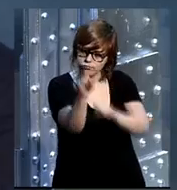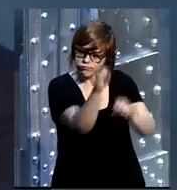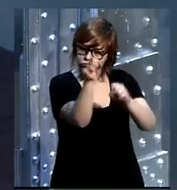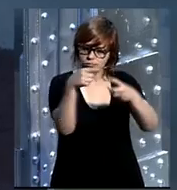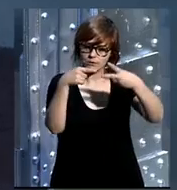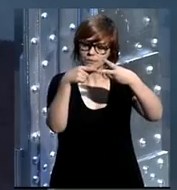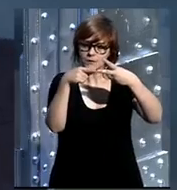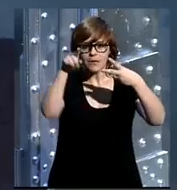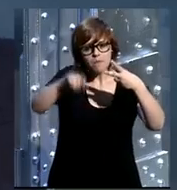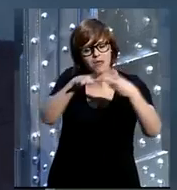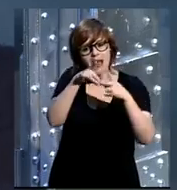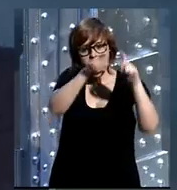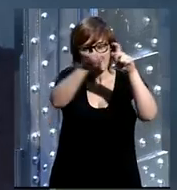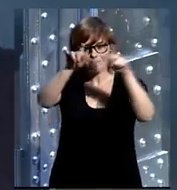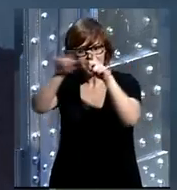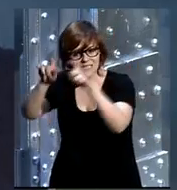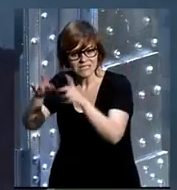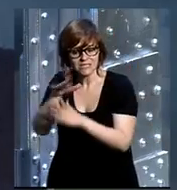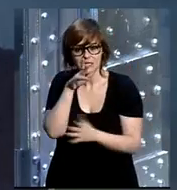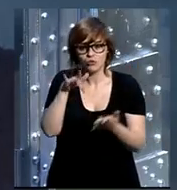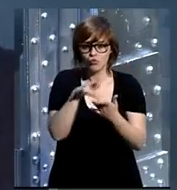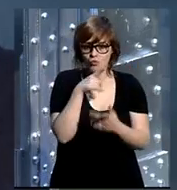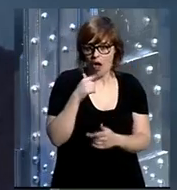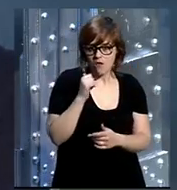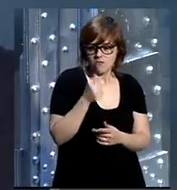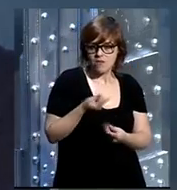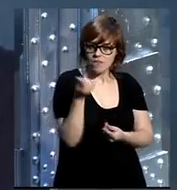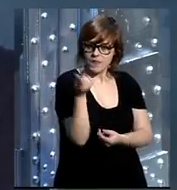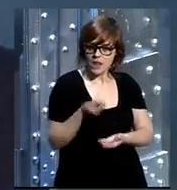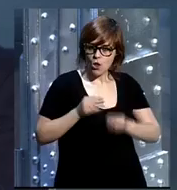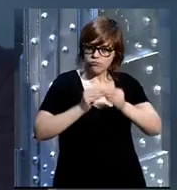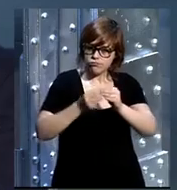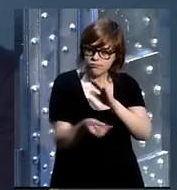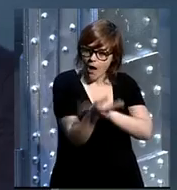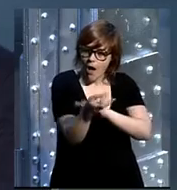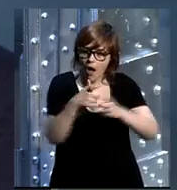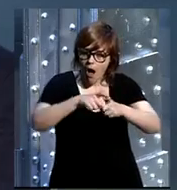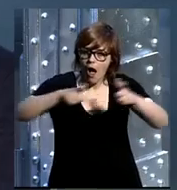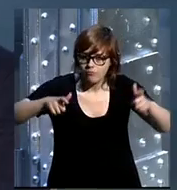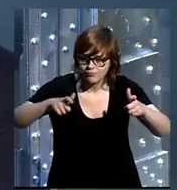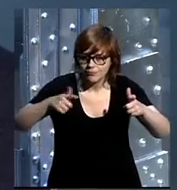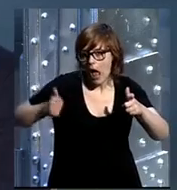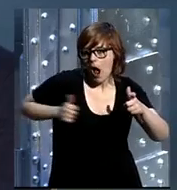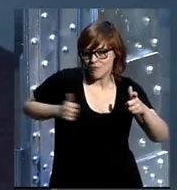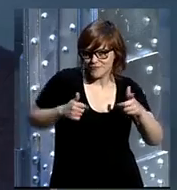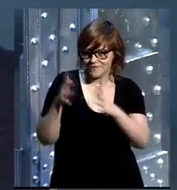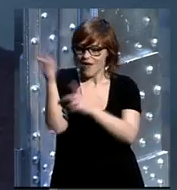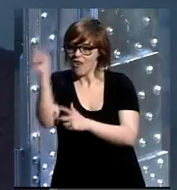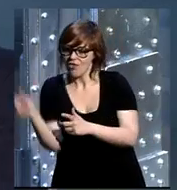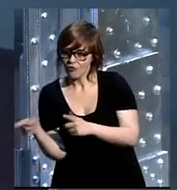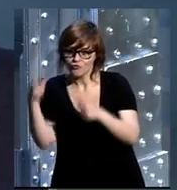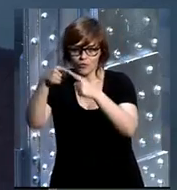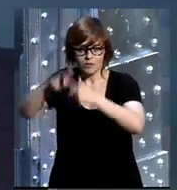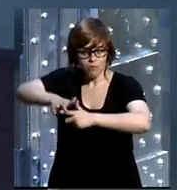los nuevos modelos económicos que crean valor y crean riqueza, puedan desarrollarse. En ese contexto,